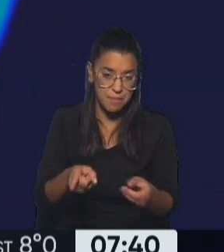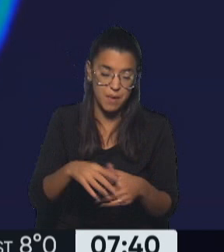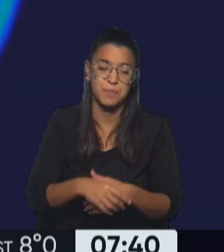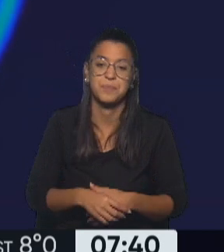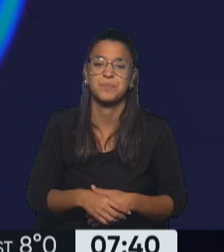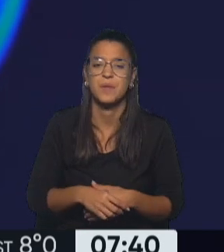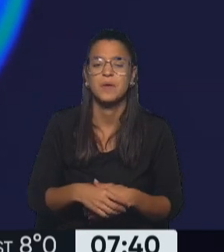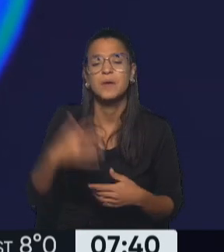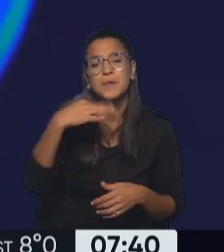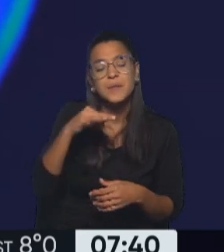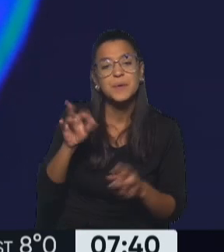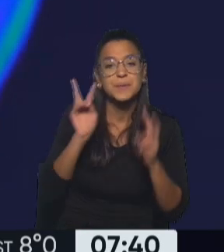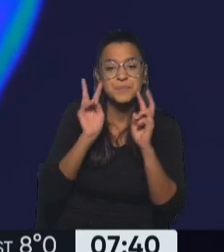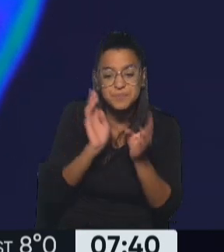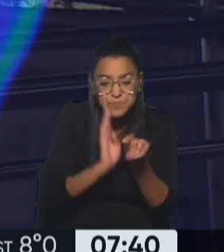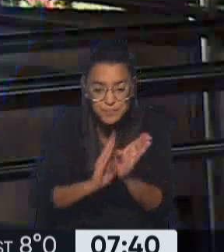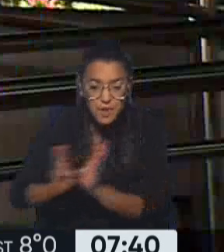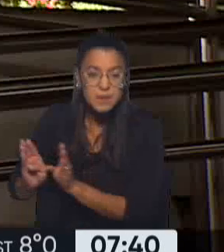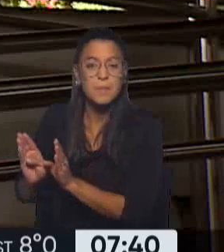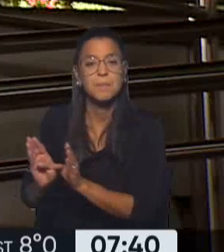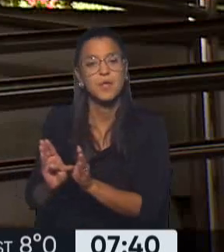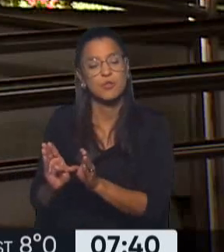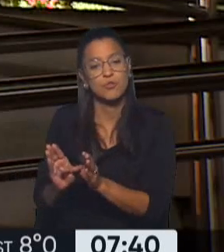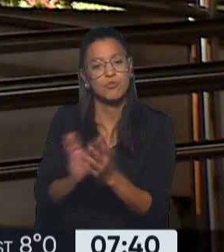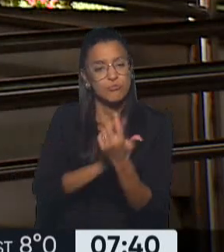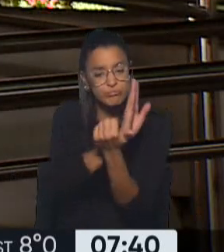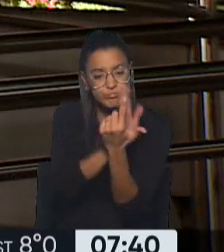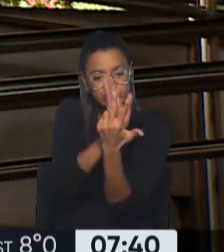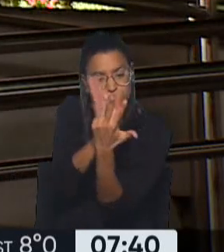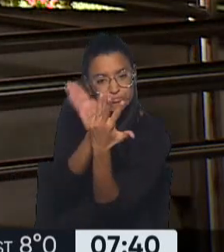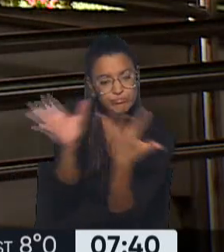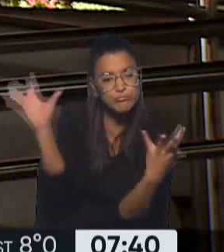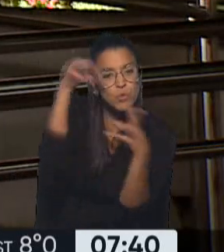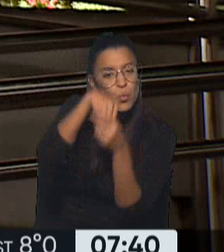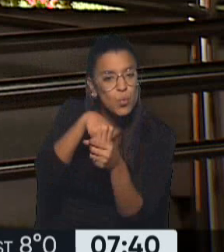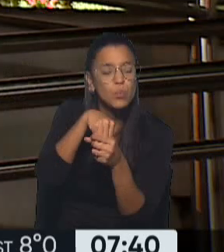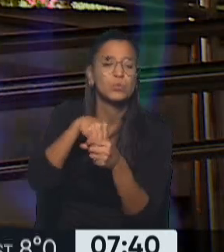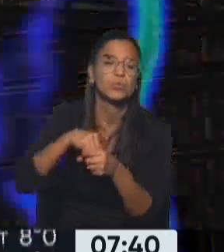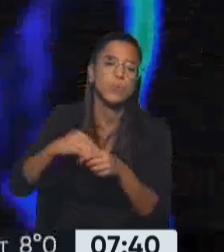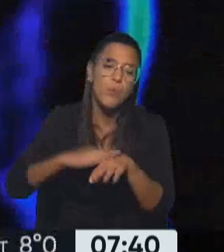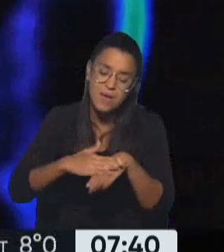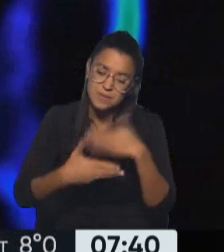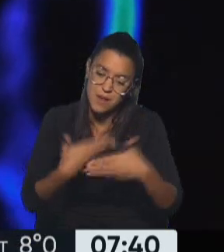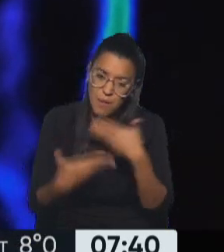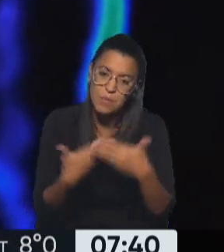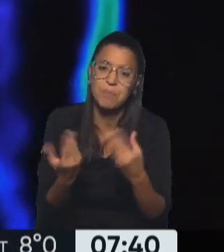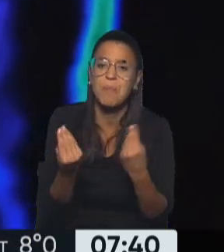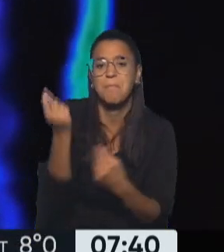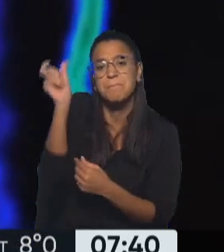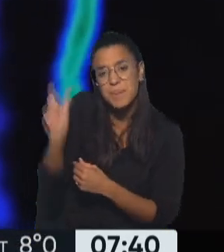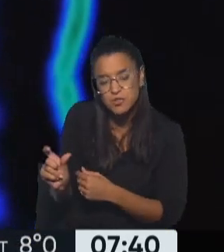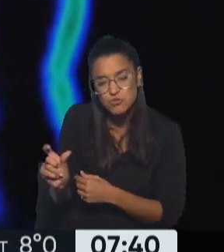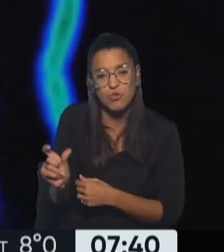que abordarse desde un punto de vista multidisciplinario, integral, con base en la rehabilitación, ¿sí? Para que el paciente